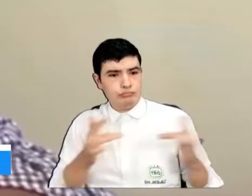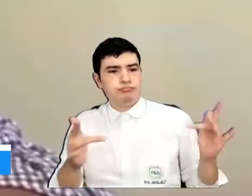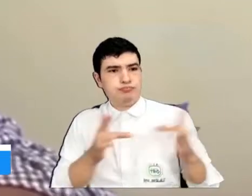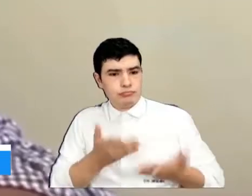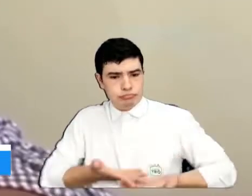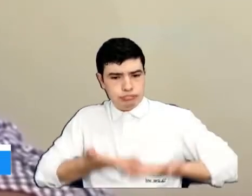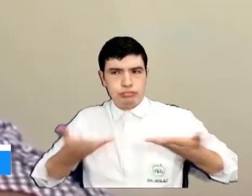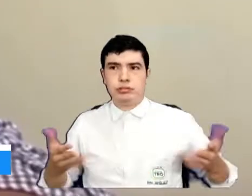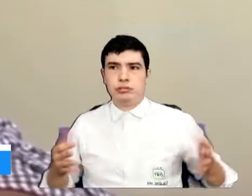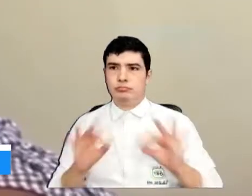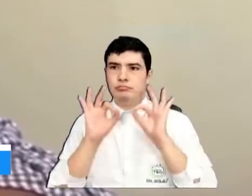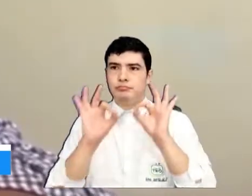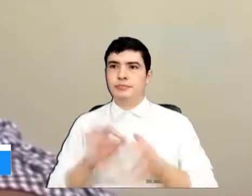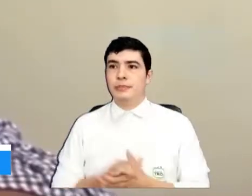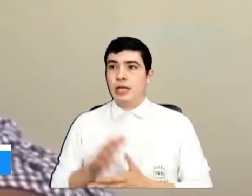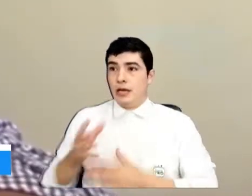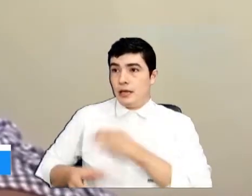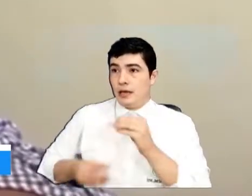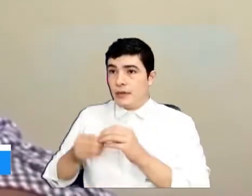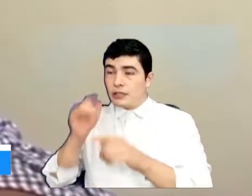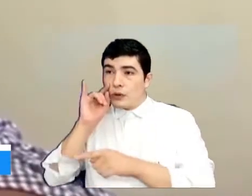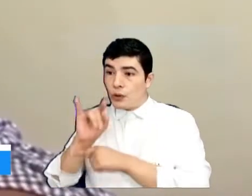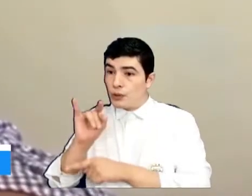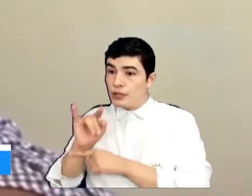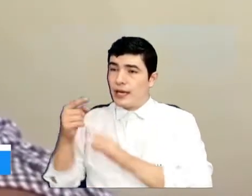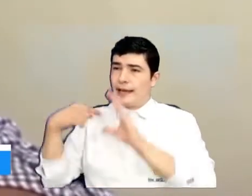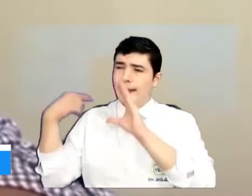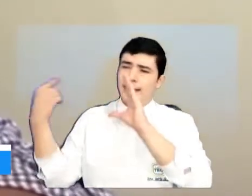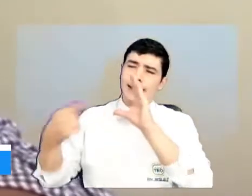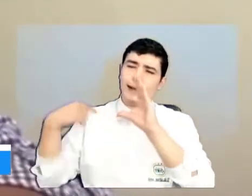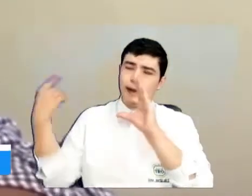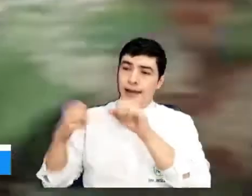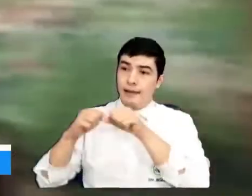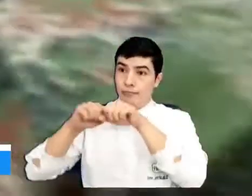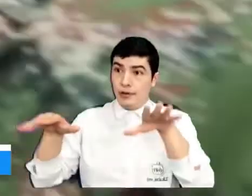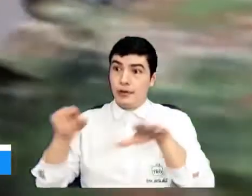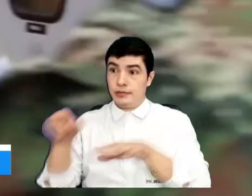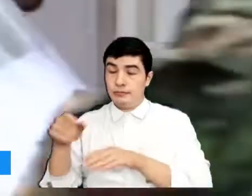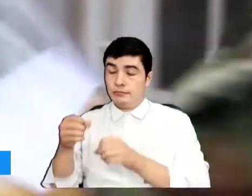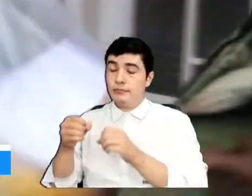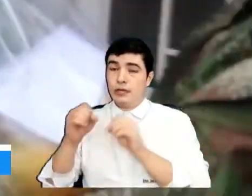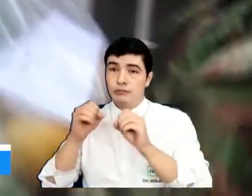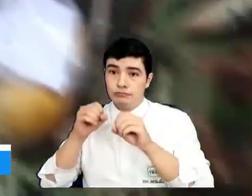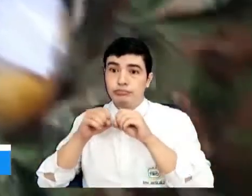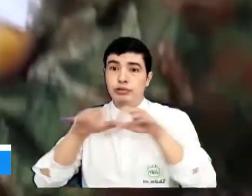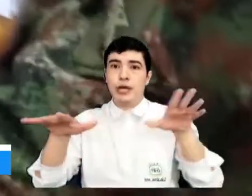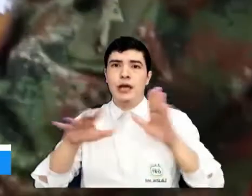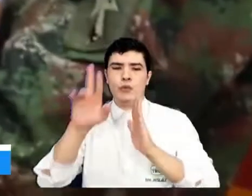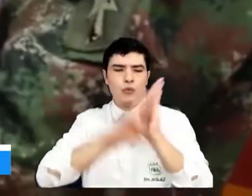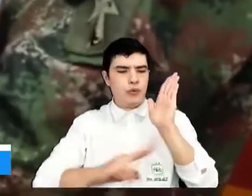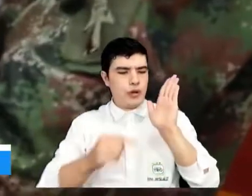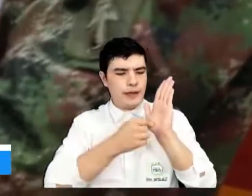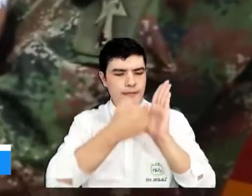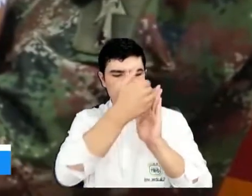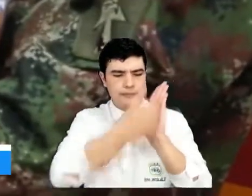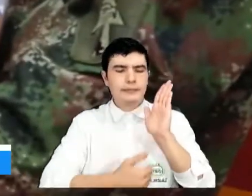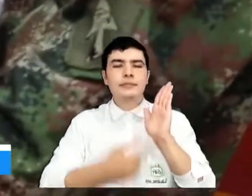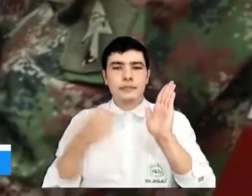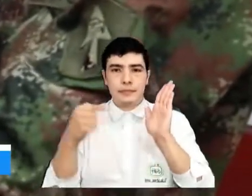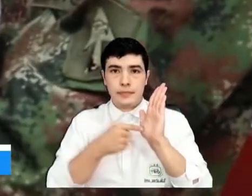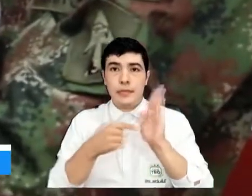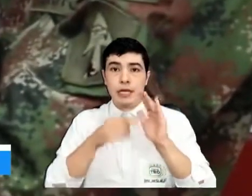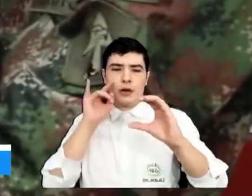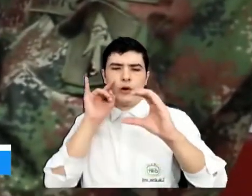la investigación del municipio de Girón y del municipio de Barranca Bermeja. El gobernador indicó que seguirá trabajando con la